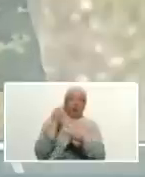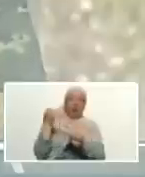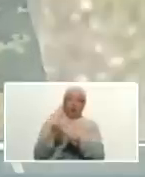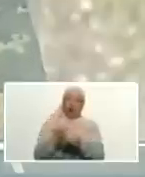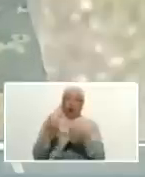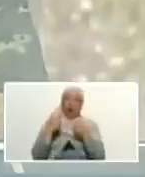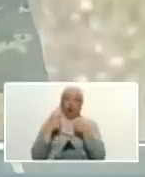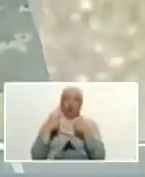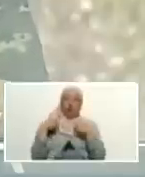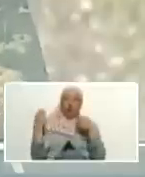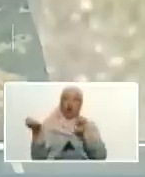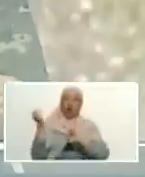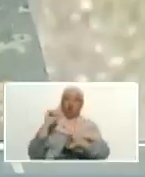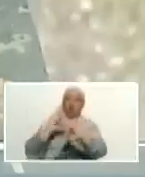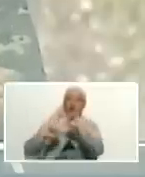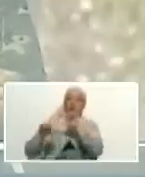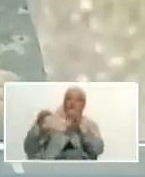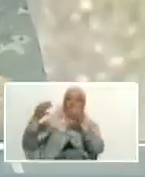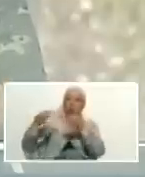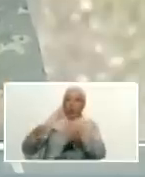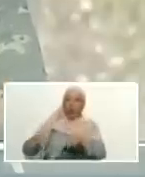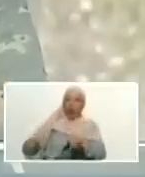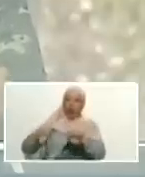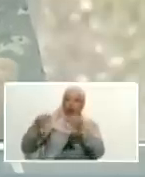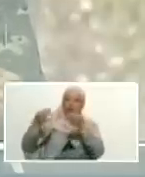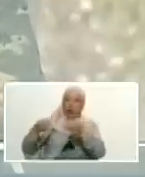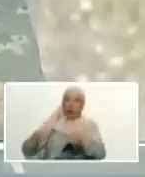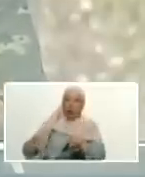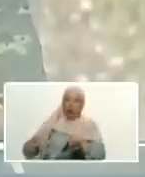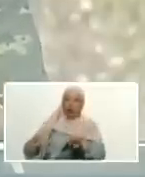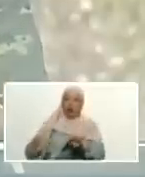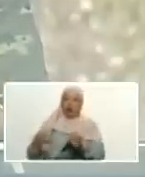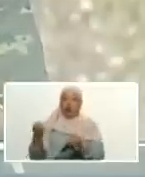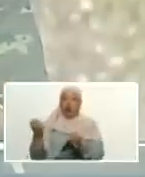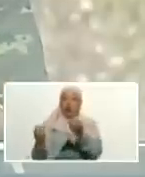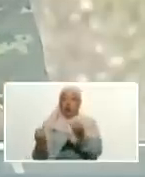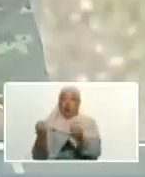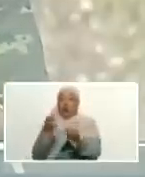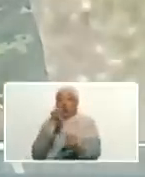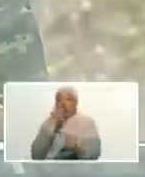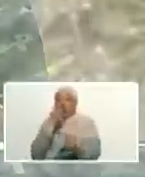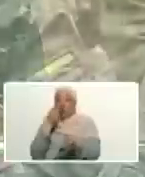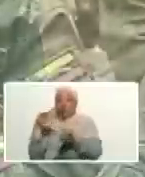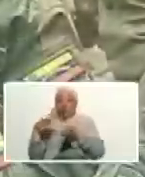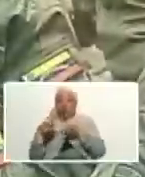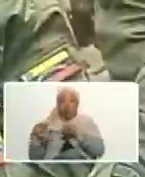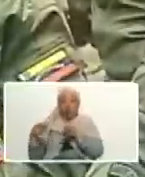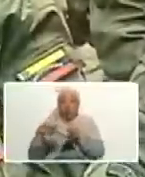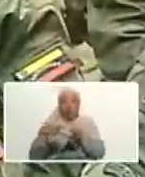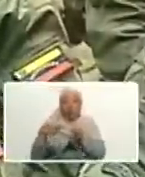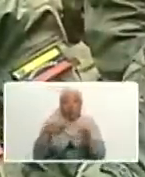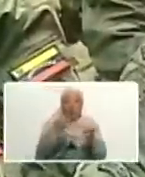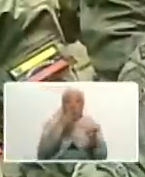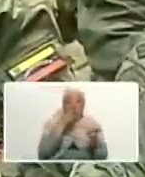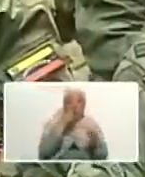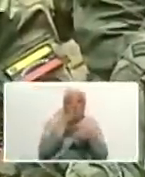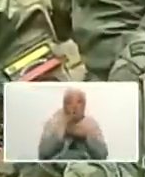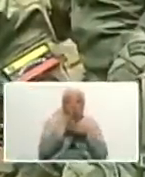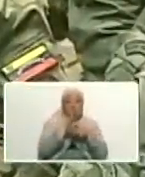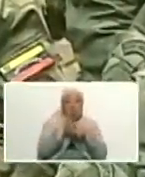esfuerzos por la defensa de la naturaleza, de la selva, de los ríos, por la defensa del